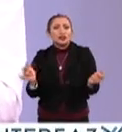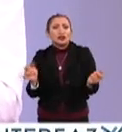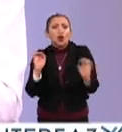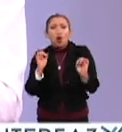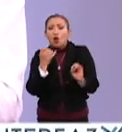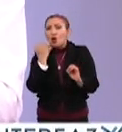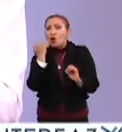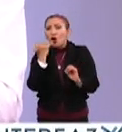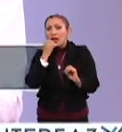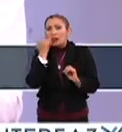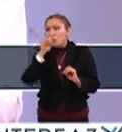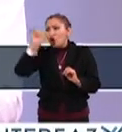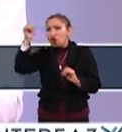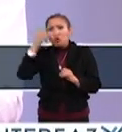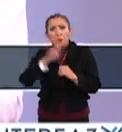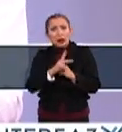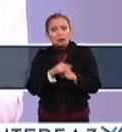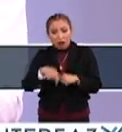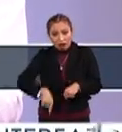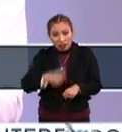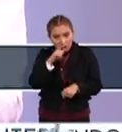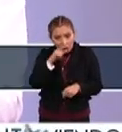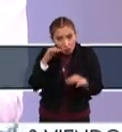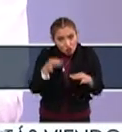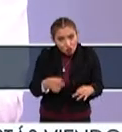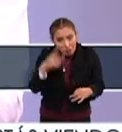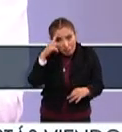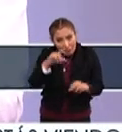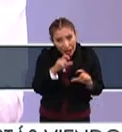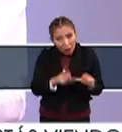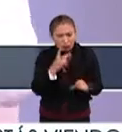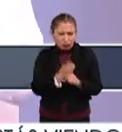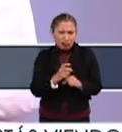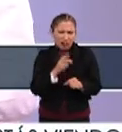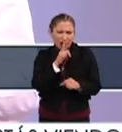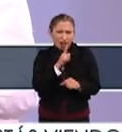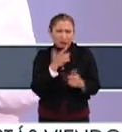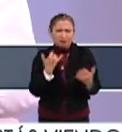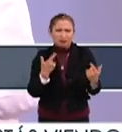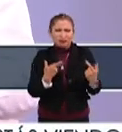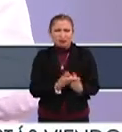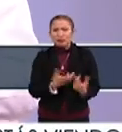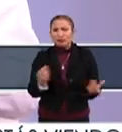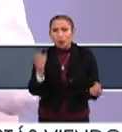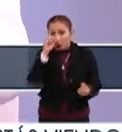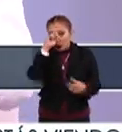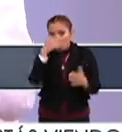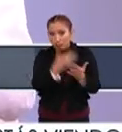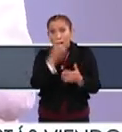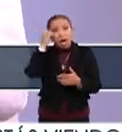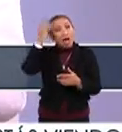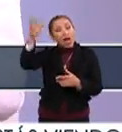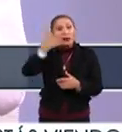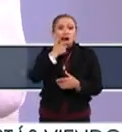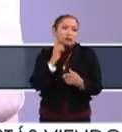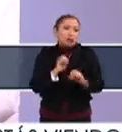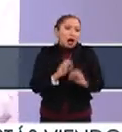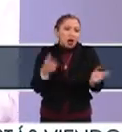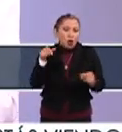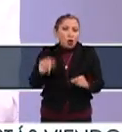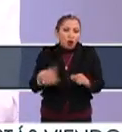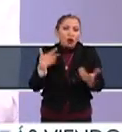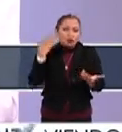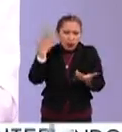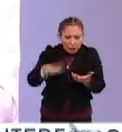o una lengua extranjera, pero no se aceptan las lenguas originarias como segunda lengua. Evidentemente no proponemos que se olvide el inglés, porque